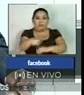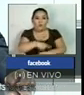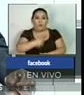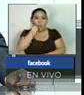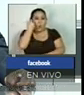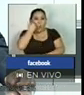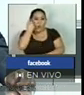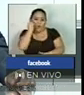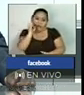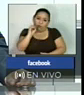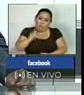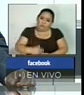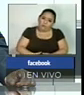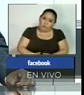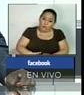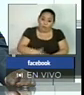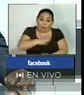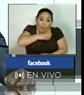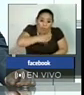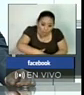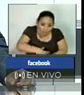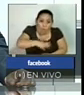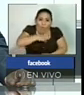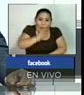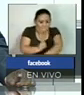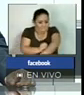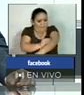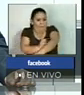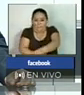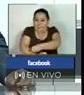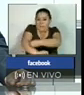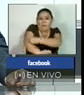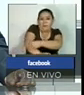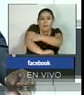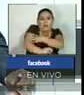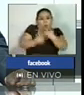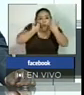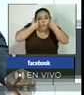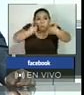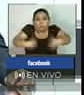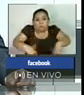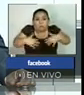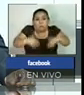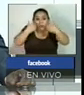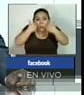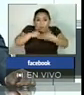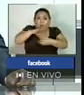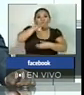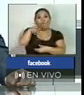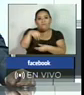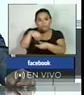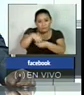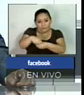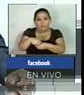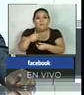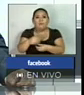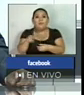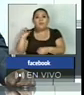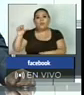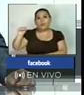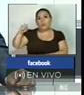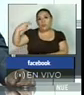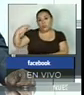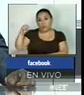dolor abdominal, vómitos, erupción cutánea y fiebre persistente, síntomas consistentes con el síndrome del shock